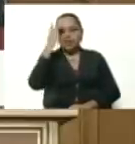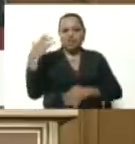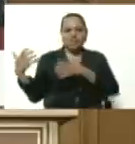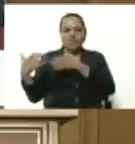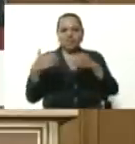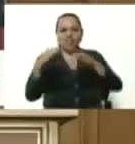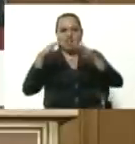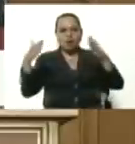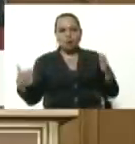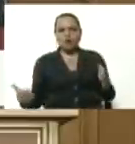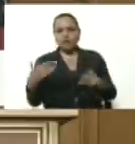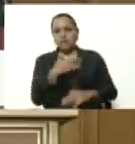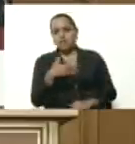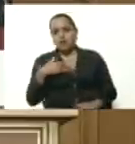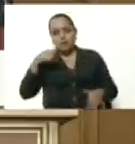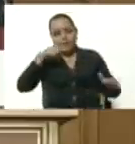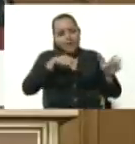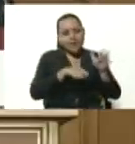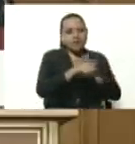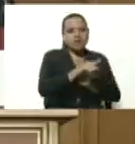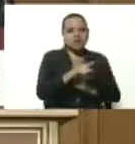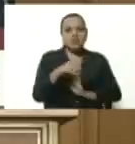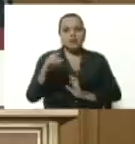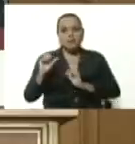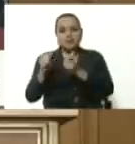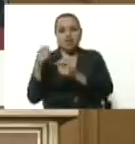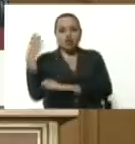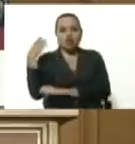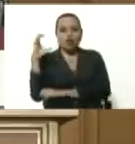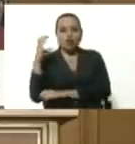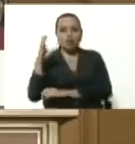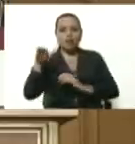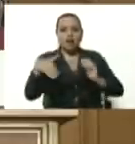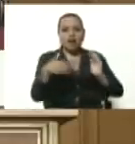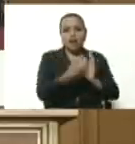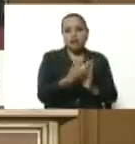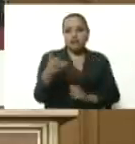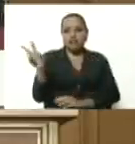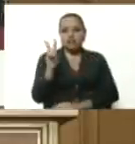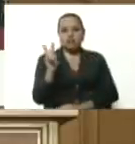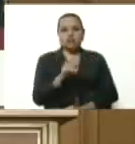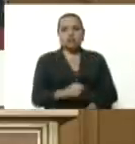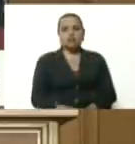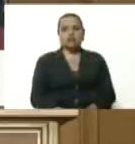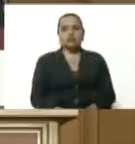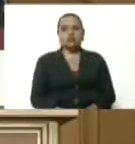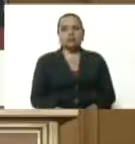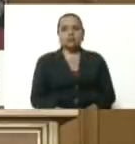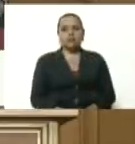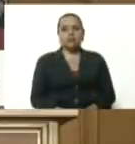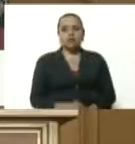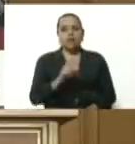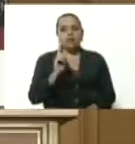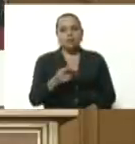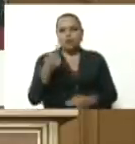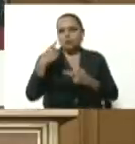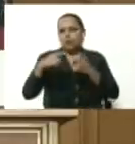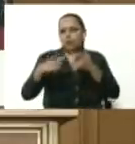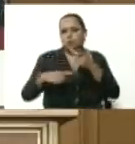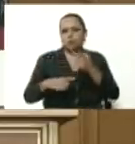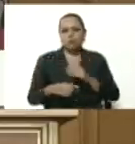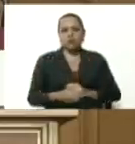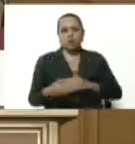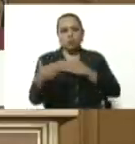una incursión armada desde territorio hostil contra el territorio venezolano, traición a la patria y otro montón de delitos.